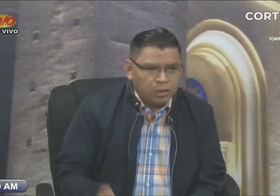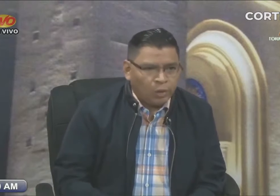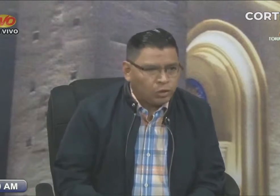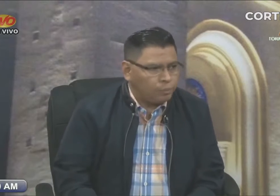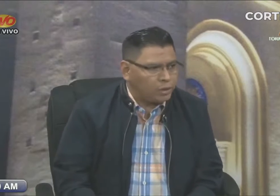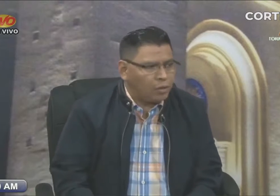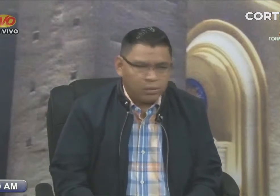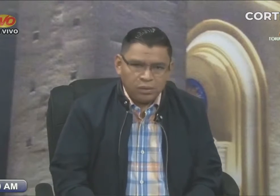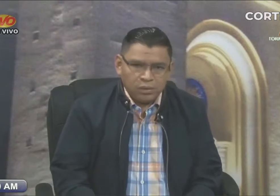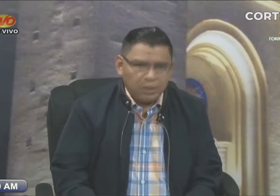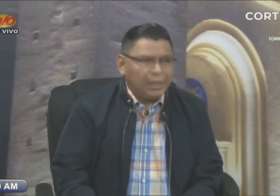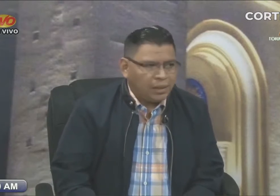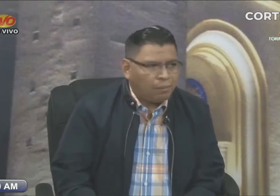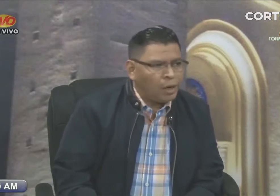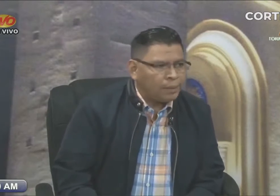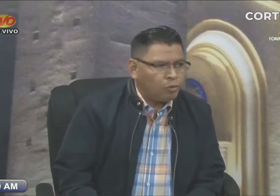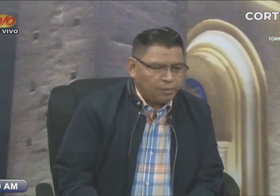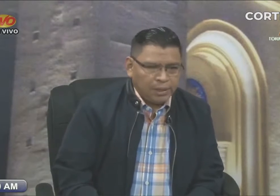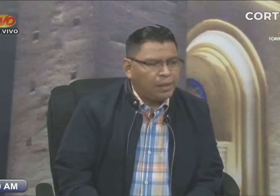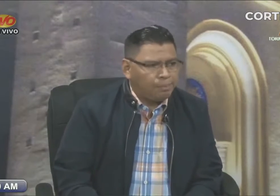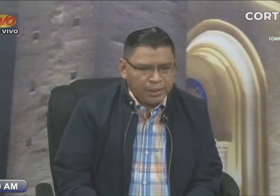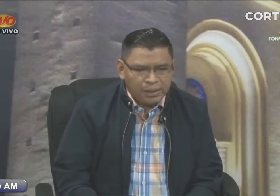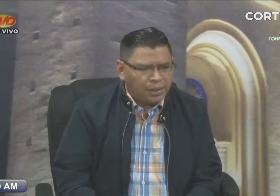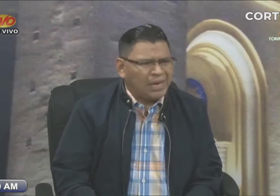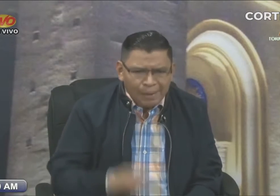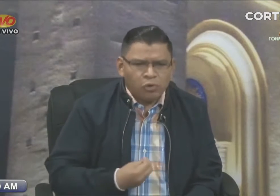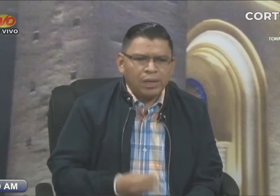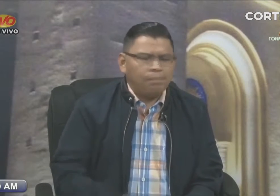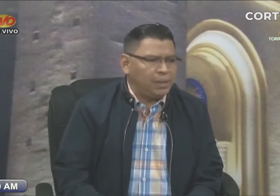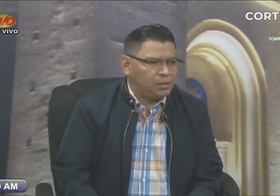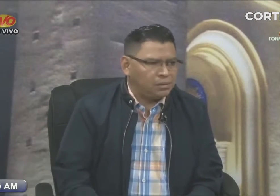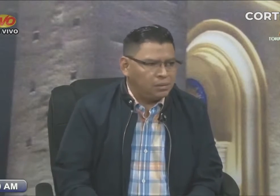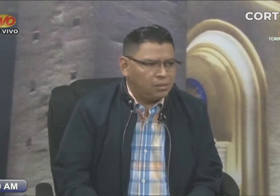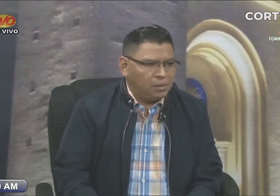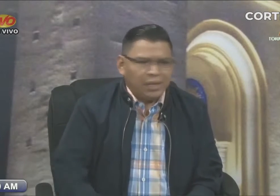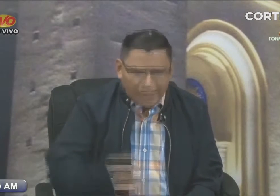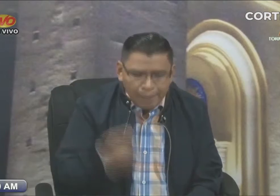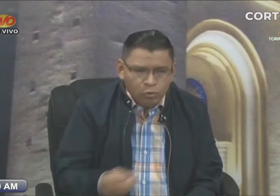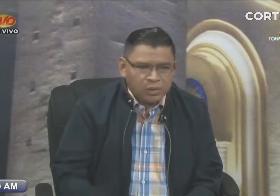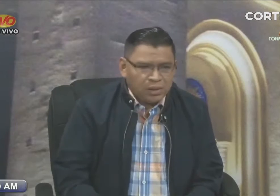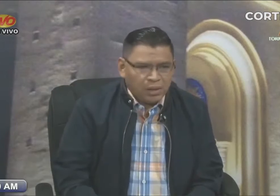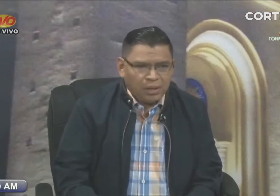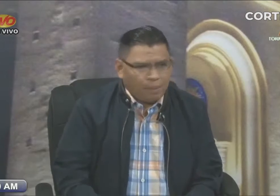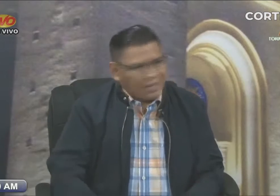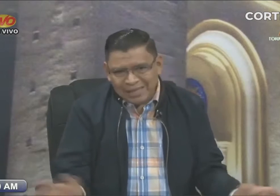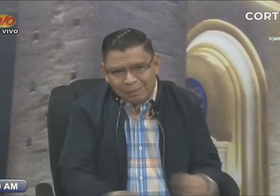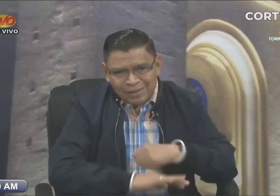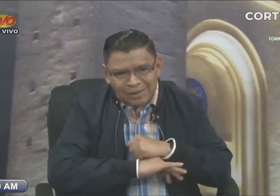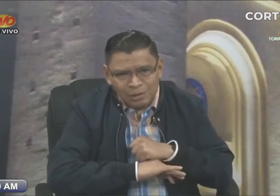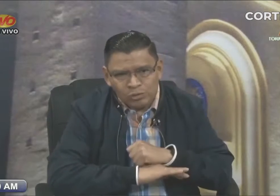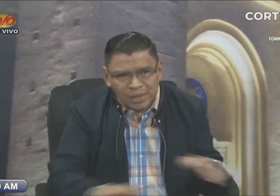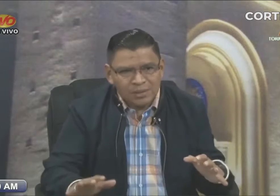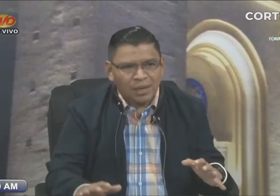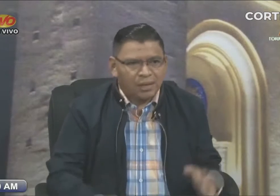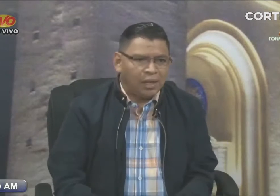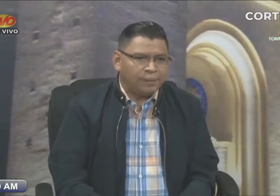entre los 84 diputados, 10 tenemos la responsabilidad del país y creemos en el país. Y creemos que independientemente